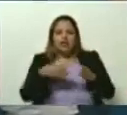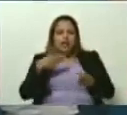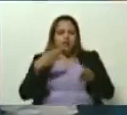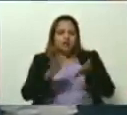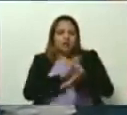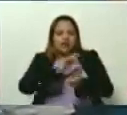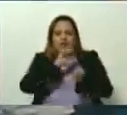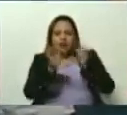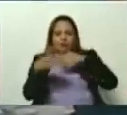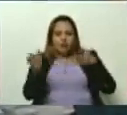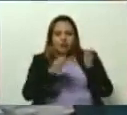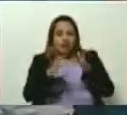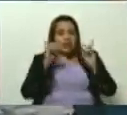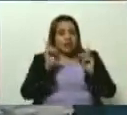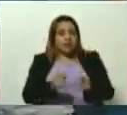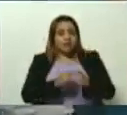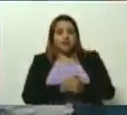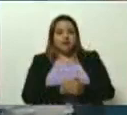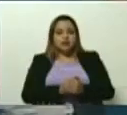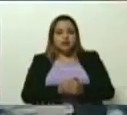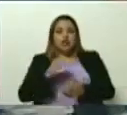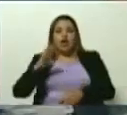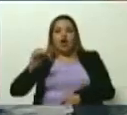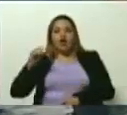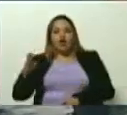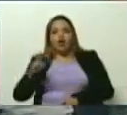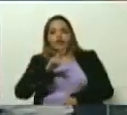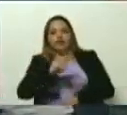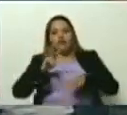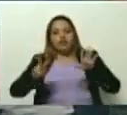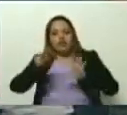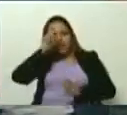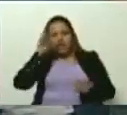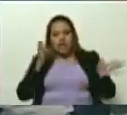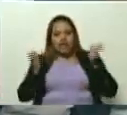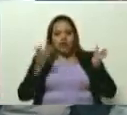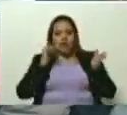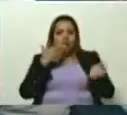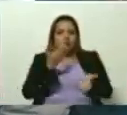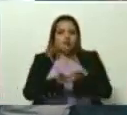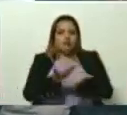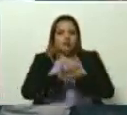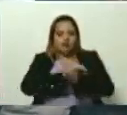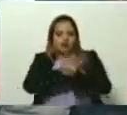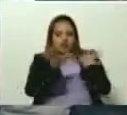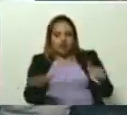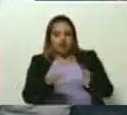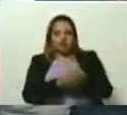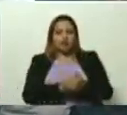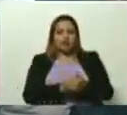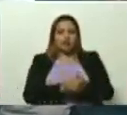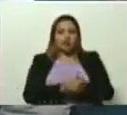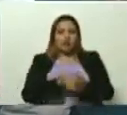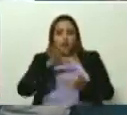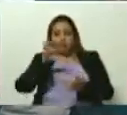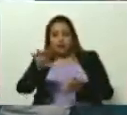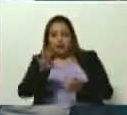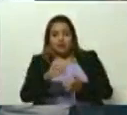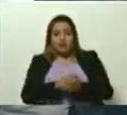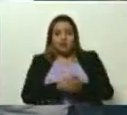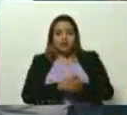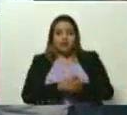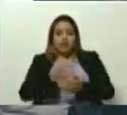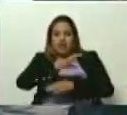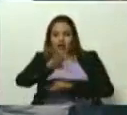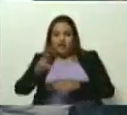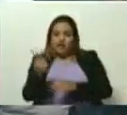climático. Inclusive se tocó en la COP27 en Egipto, donde se ha planteado de forma clara e inexorable que los países tropicales,